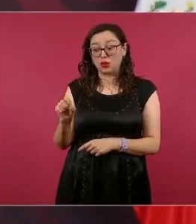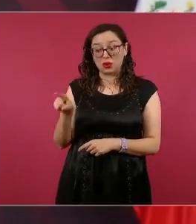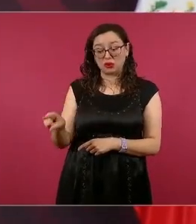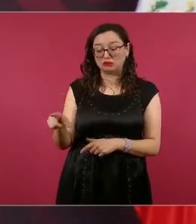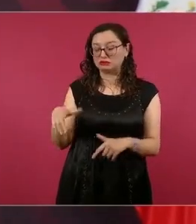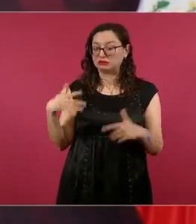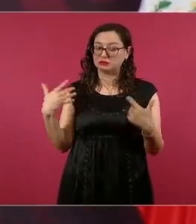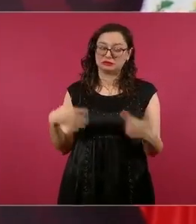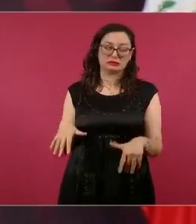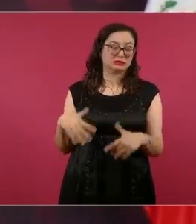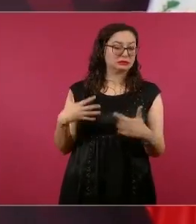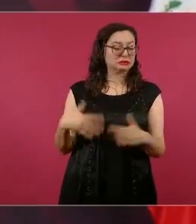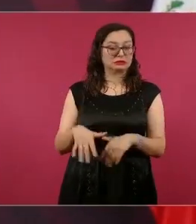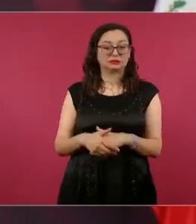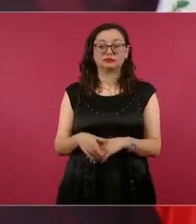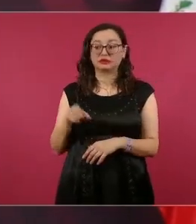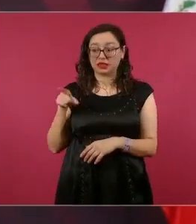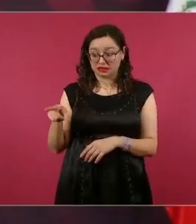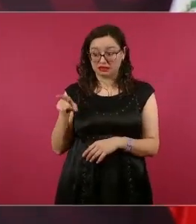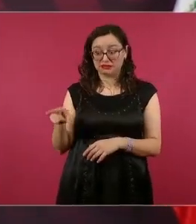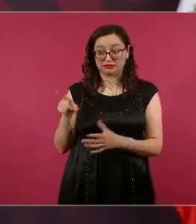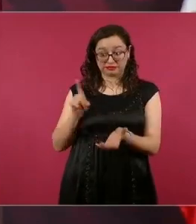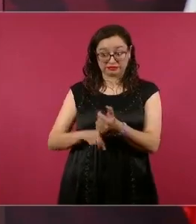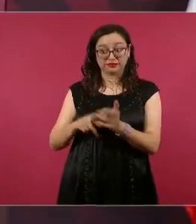alentó el golpe de Estado